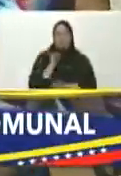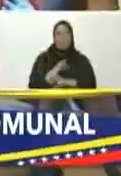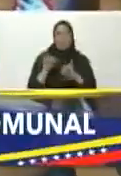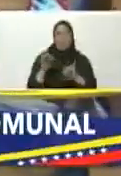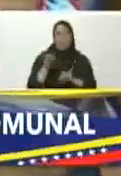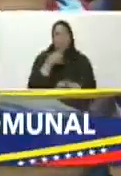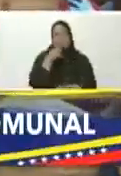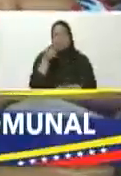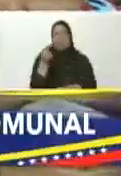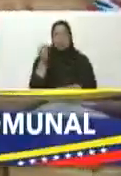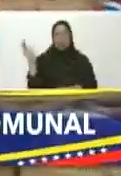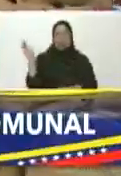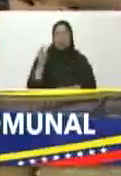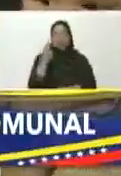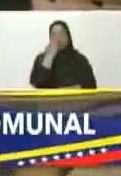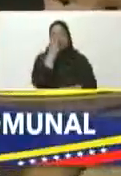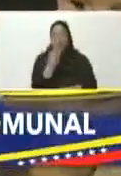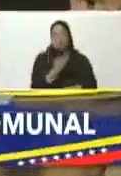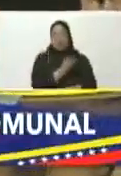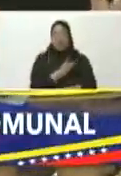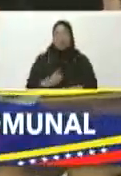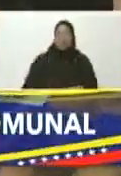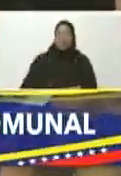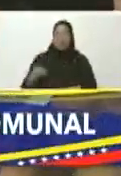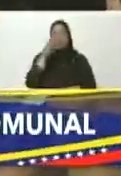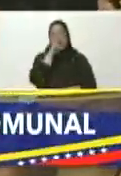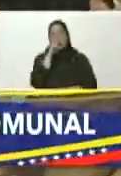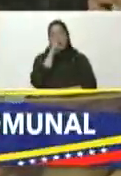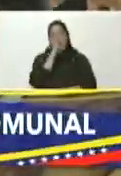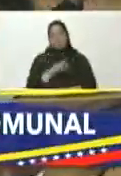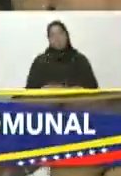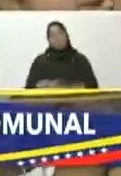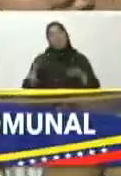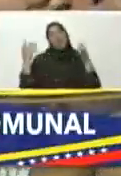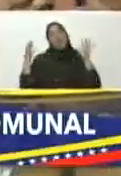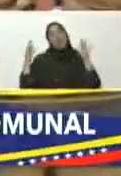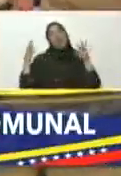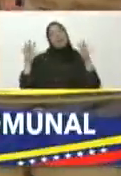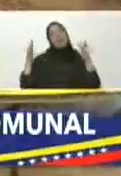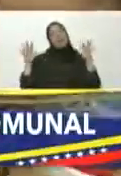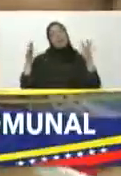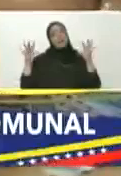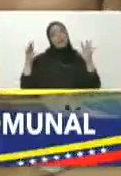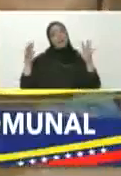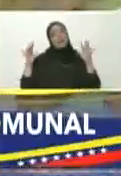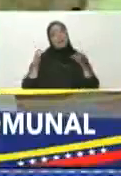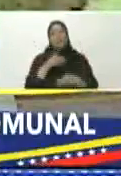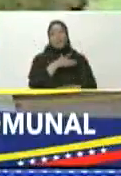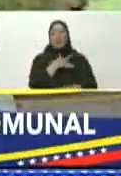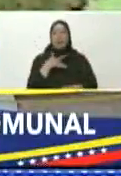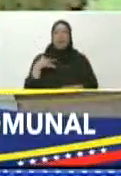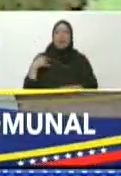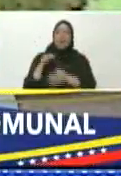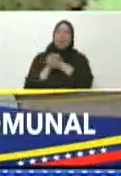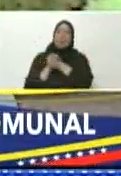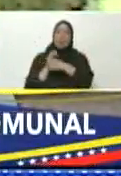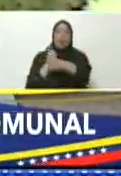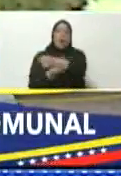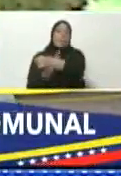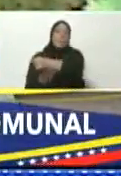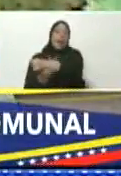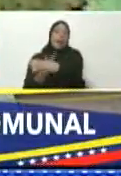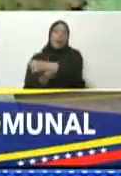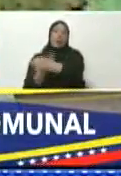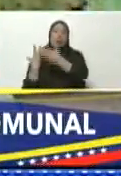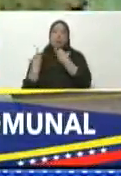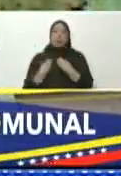aquí. Así que bienvenido nuevamente, presidente. Mandada, pues un aplauso, camarada, querido hermano, compañero.